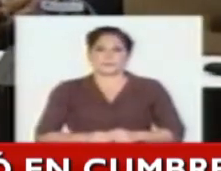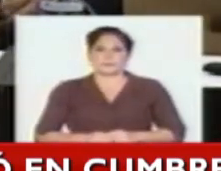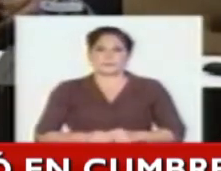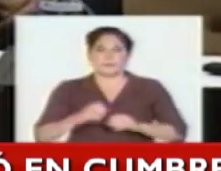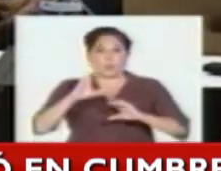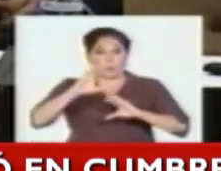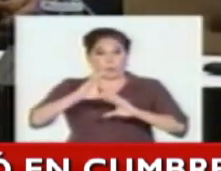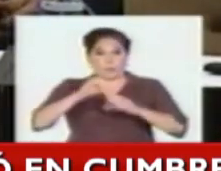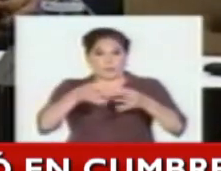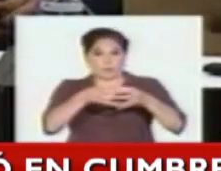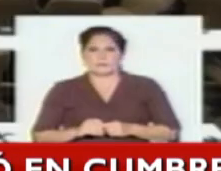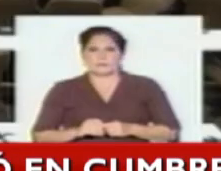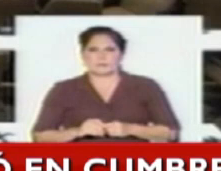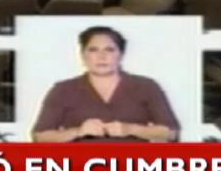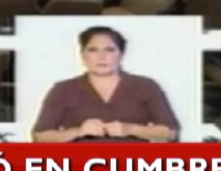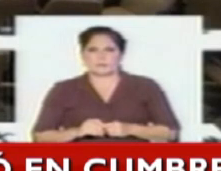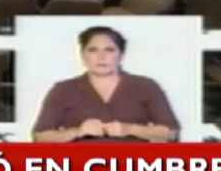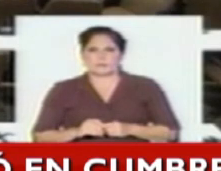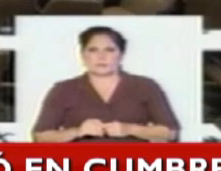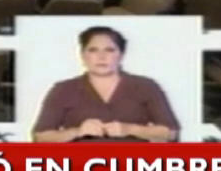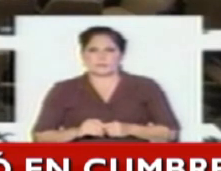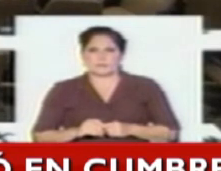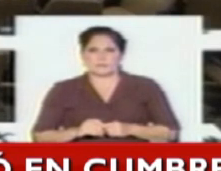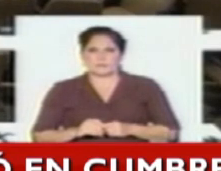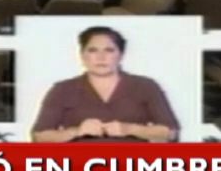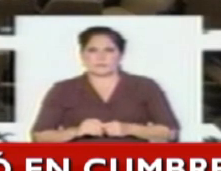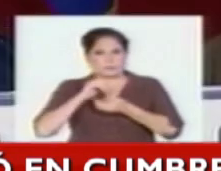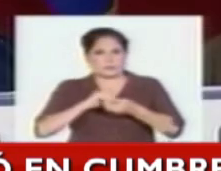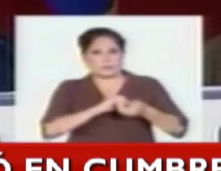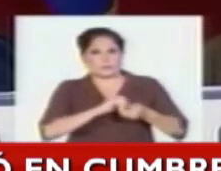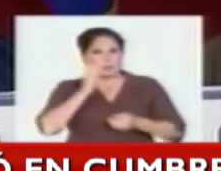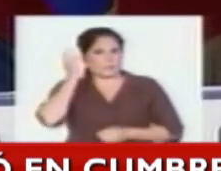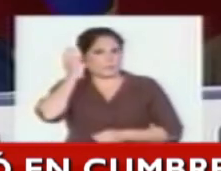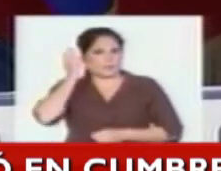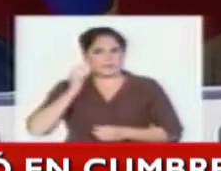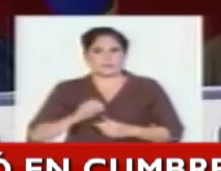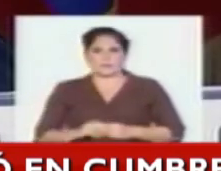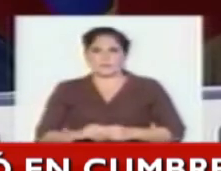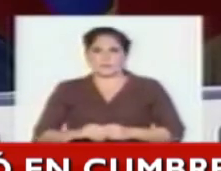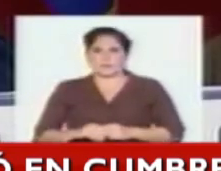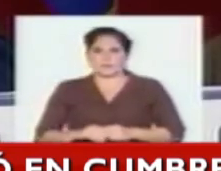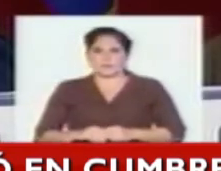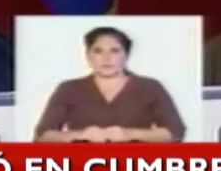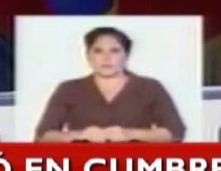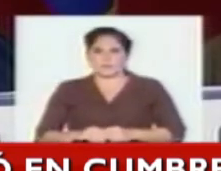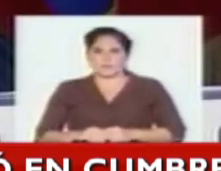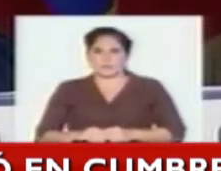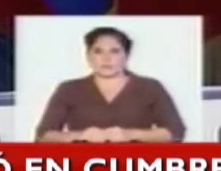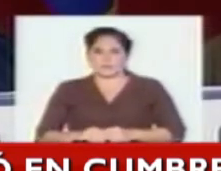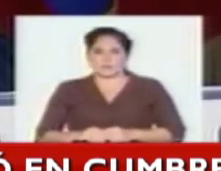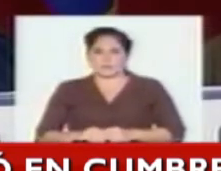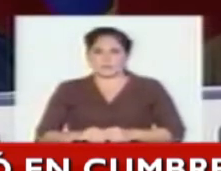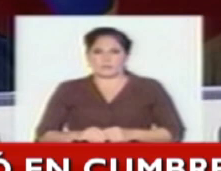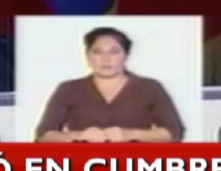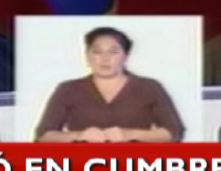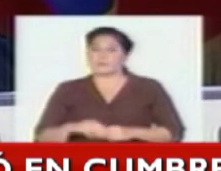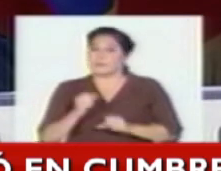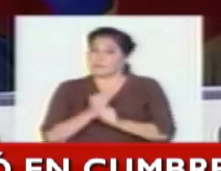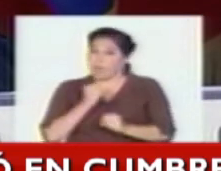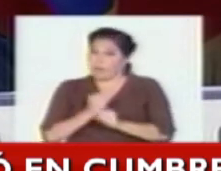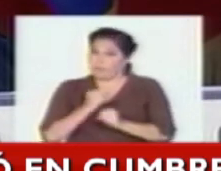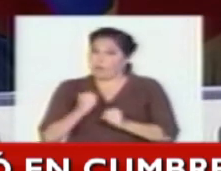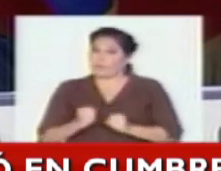y China concluyó el sábado 16 de septiembre han sido largas jornadas